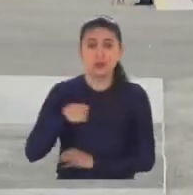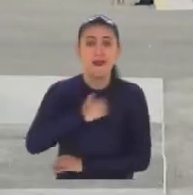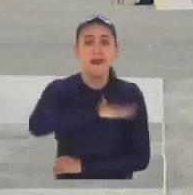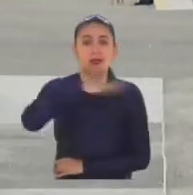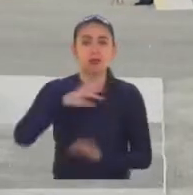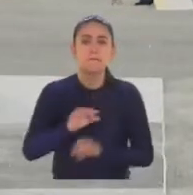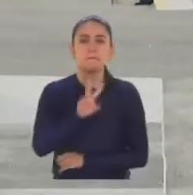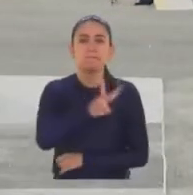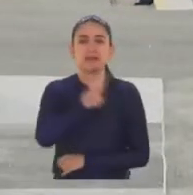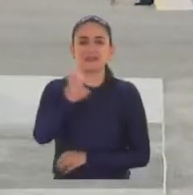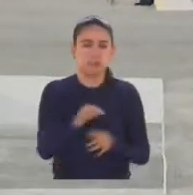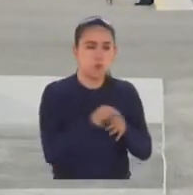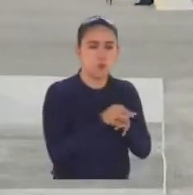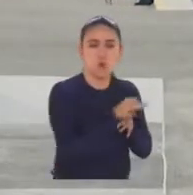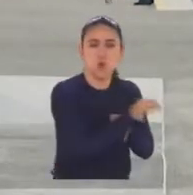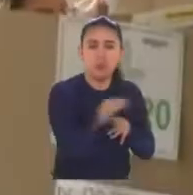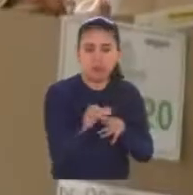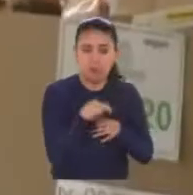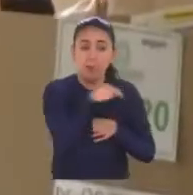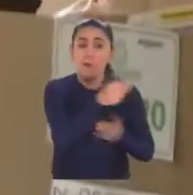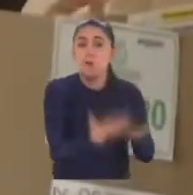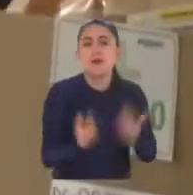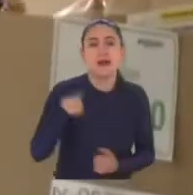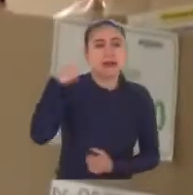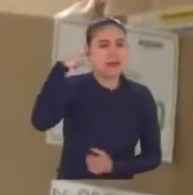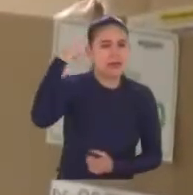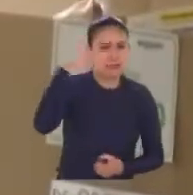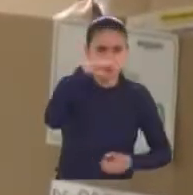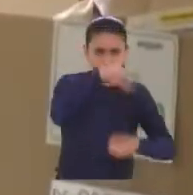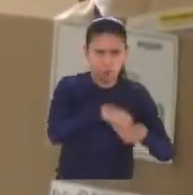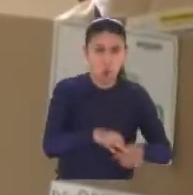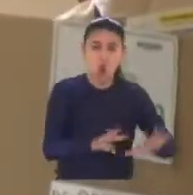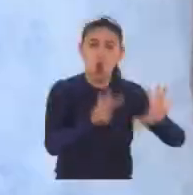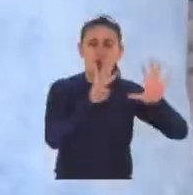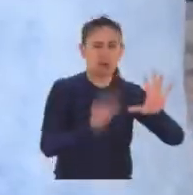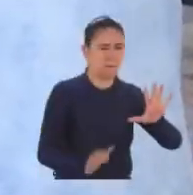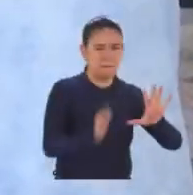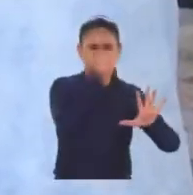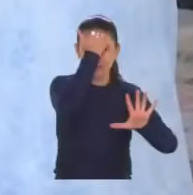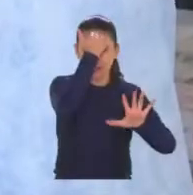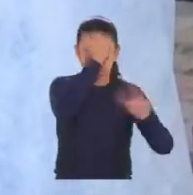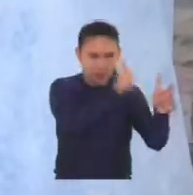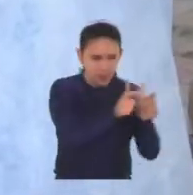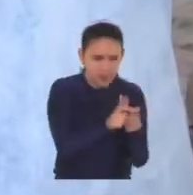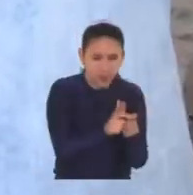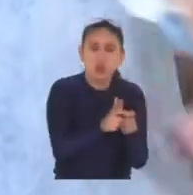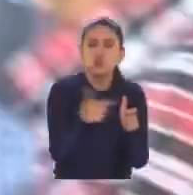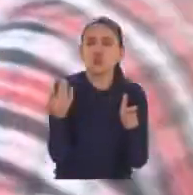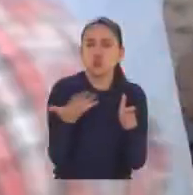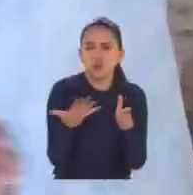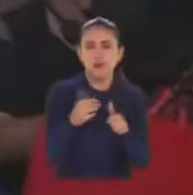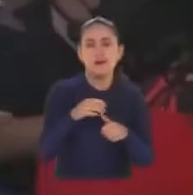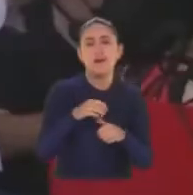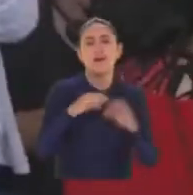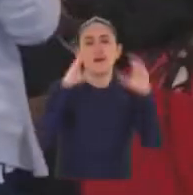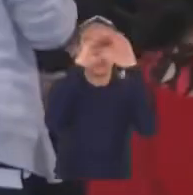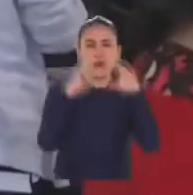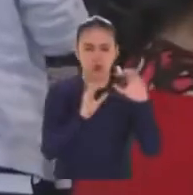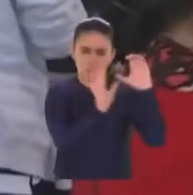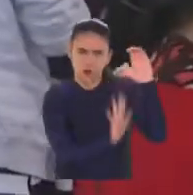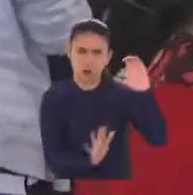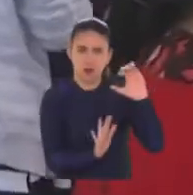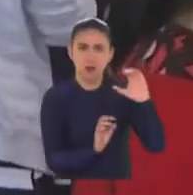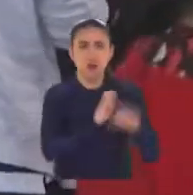27 municipios con riesgo electoral. 8 han sido priorizados y están ubicados en las regiones del Bajo Cauca y el